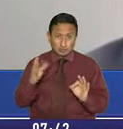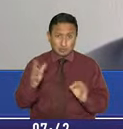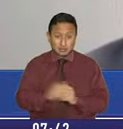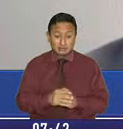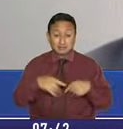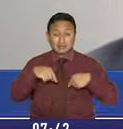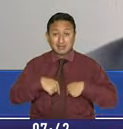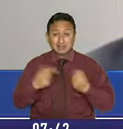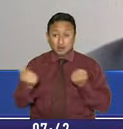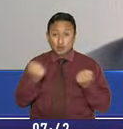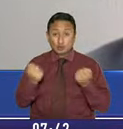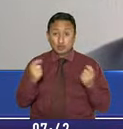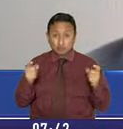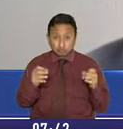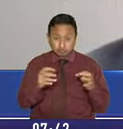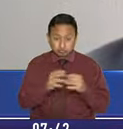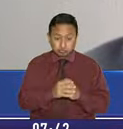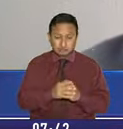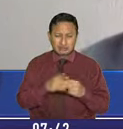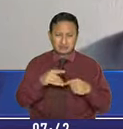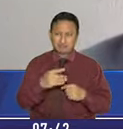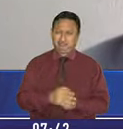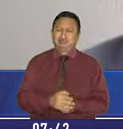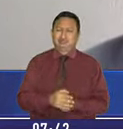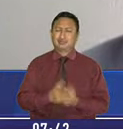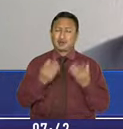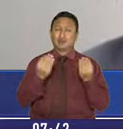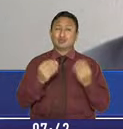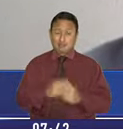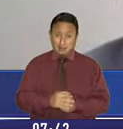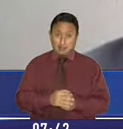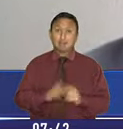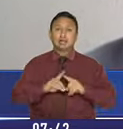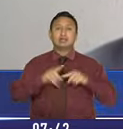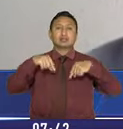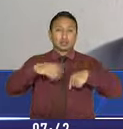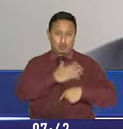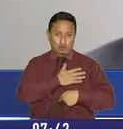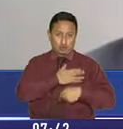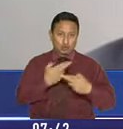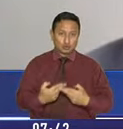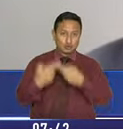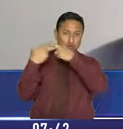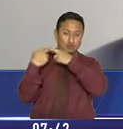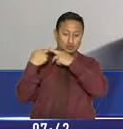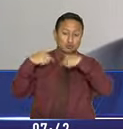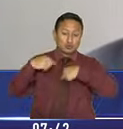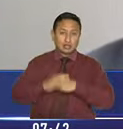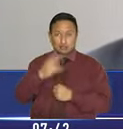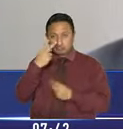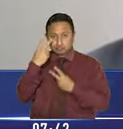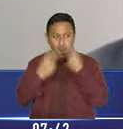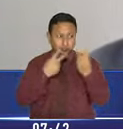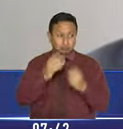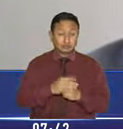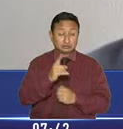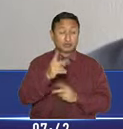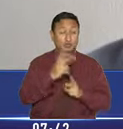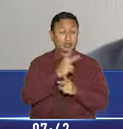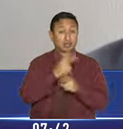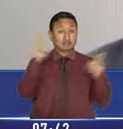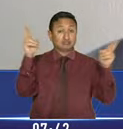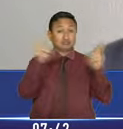común. Entonces, esto nos faculta a nosotros y nos obliga a hacer una clausura preventiva, ya que no podemos permitir que un establecimiento de